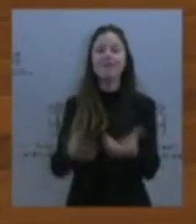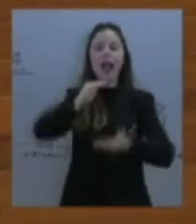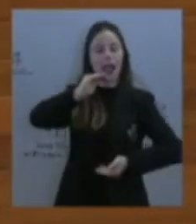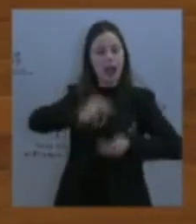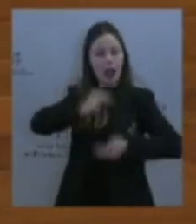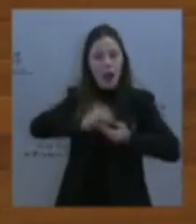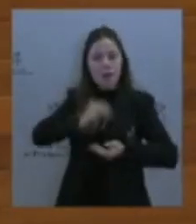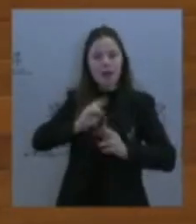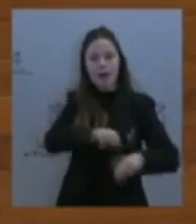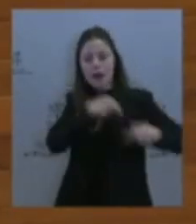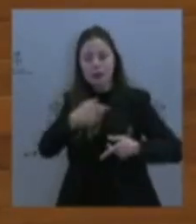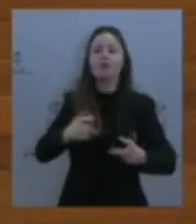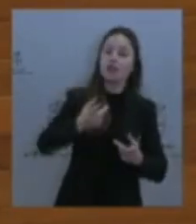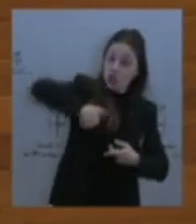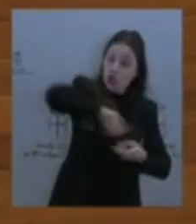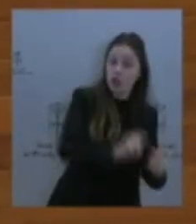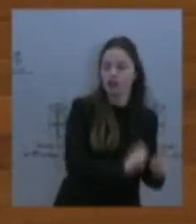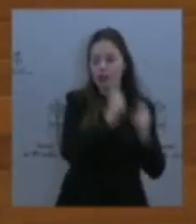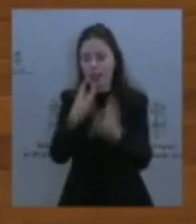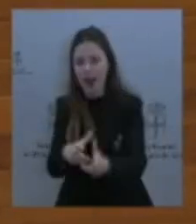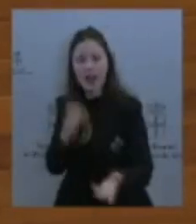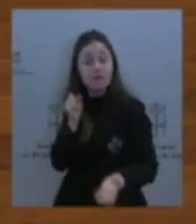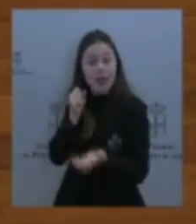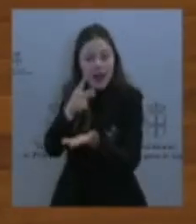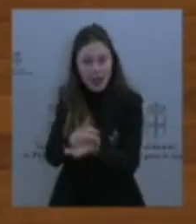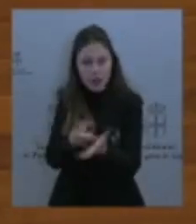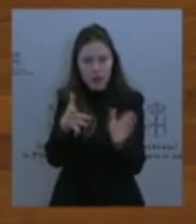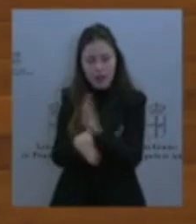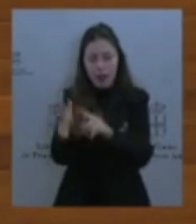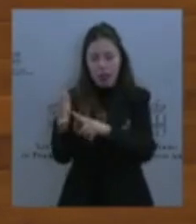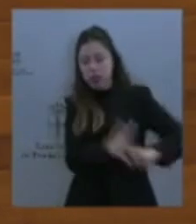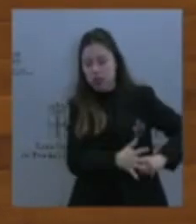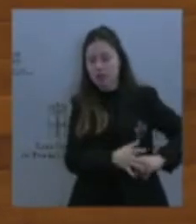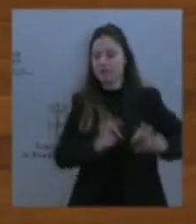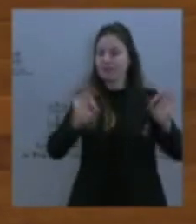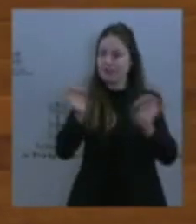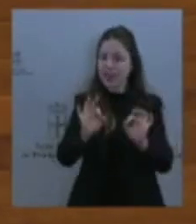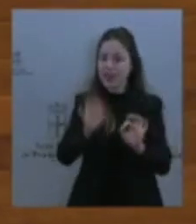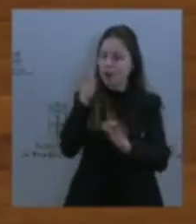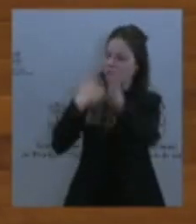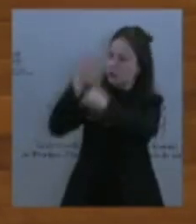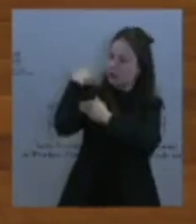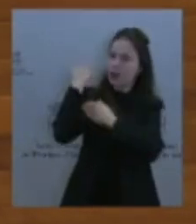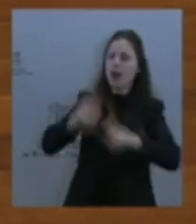un reto que no excluye a nadie, pero quienes anguaño representamos la soberanía popular en las